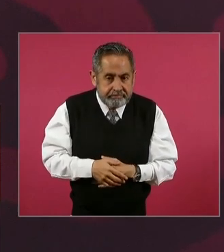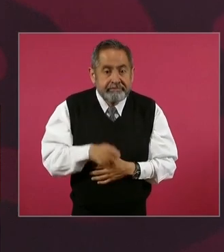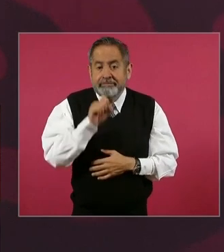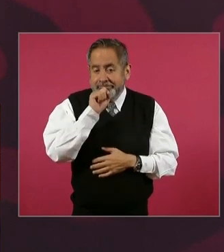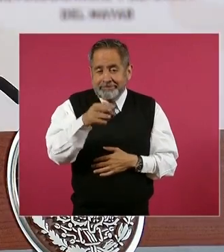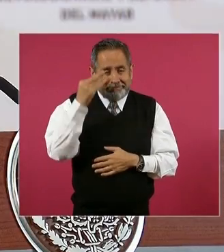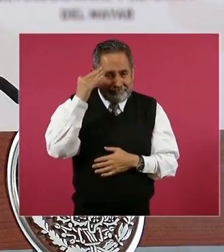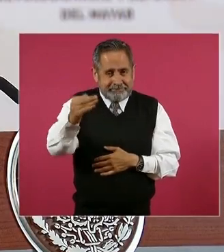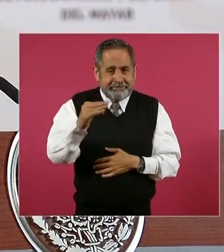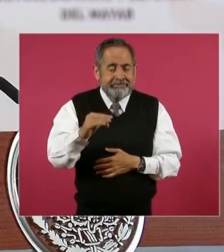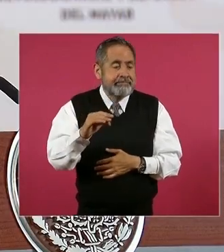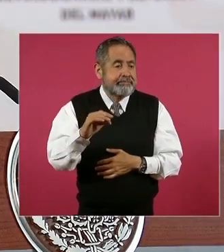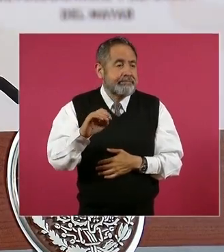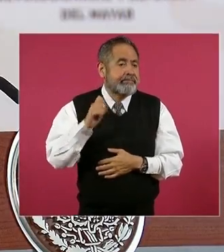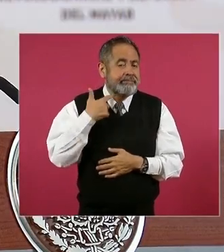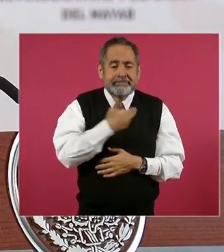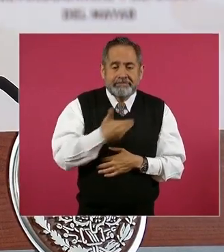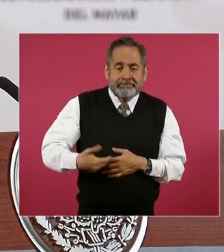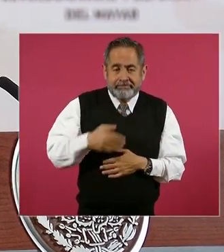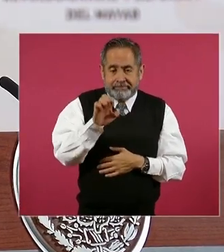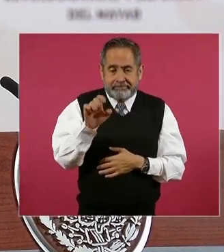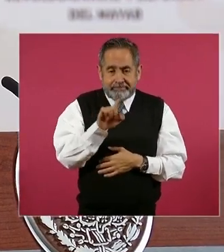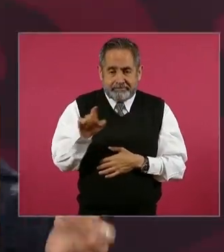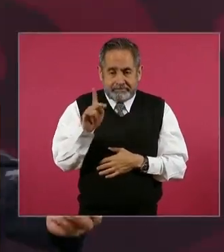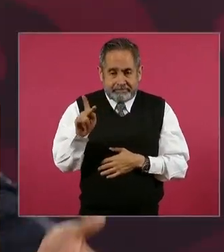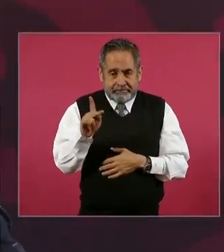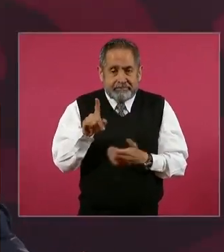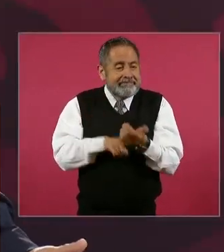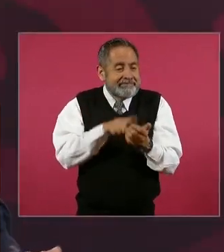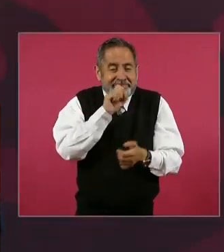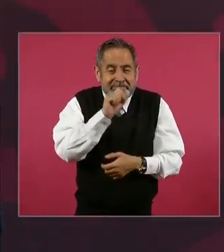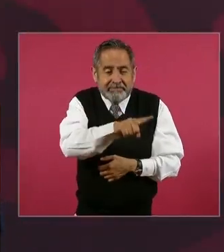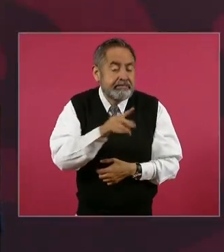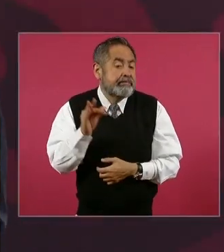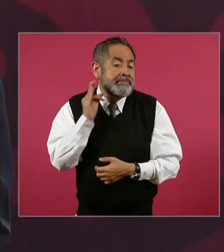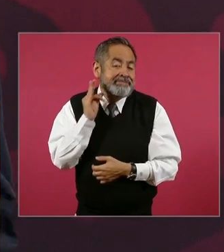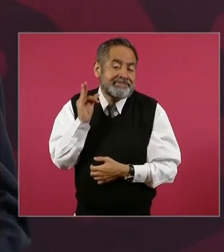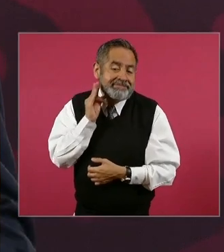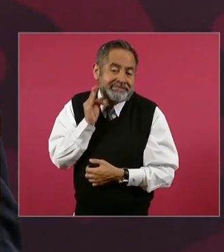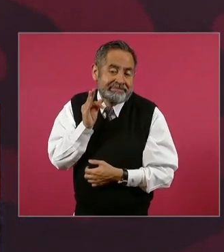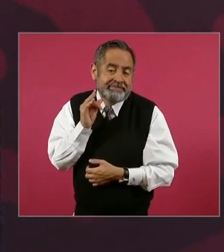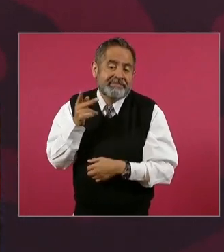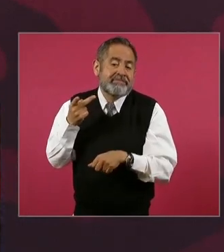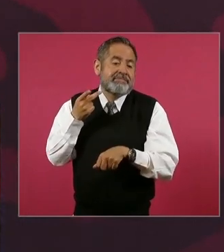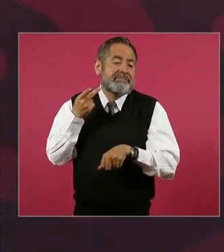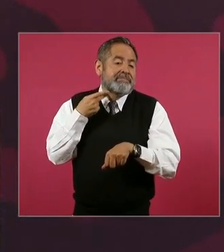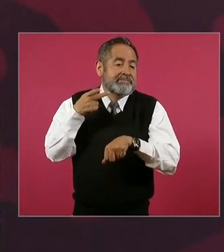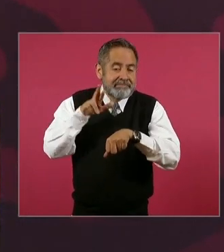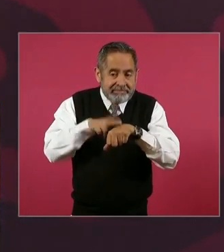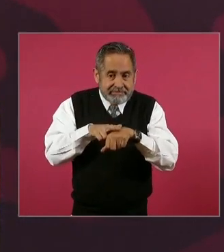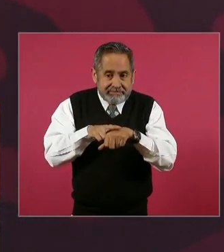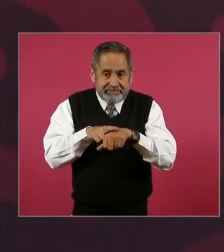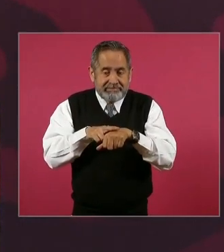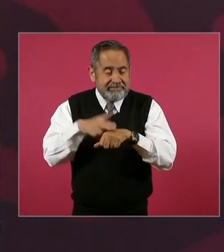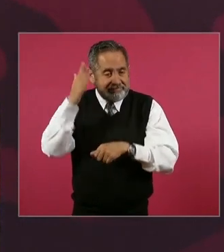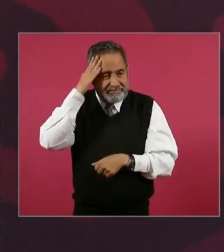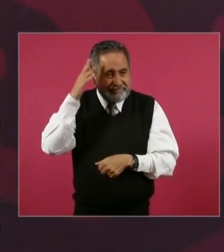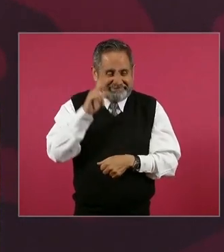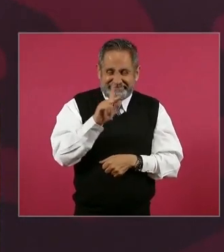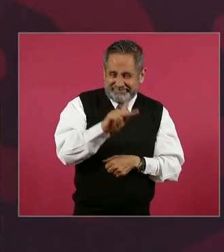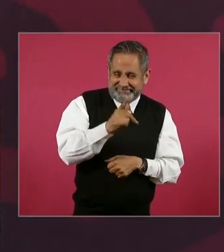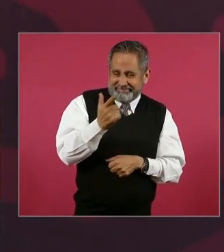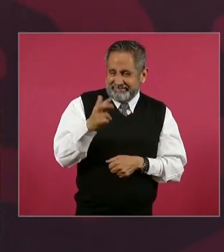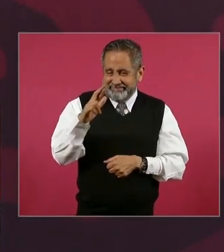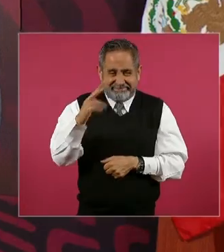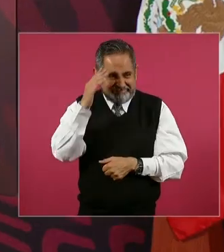Cedillo pero hay que olvidarlo el fiscal urad general de la